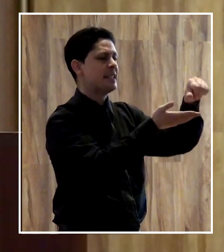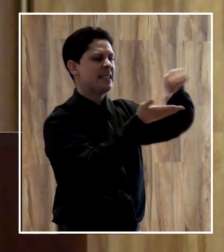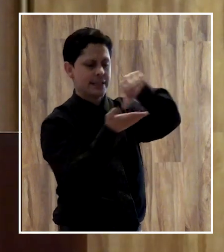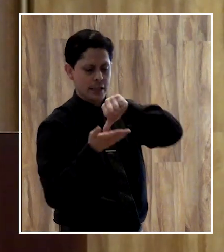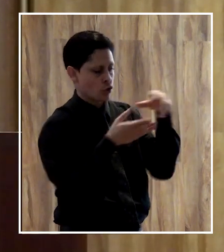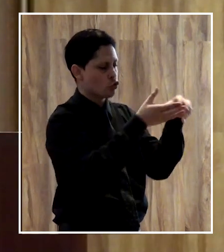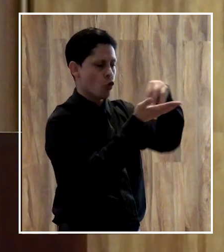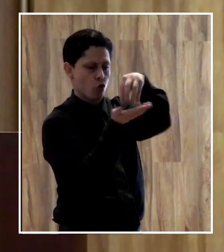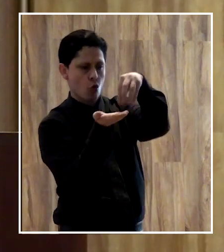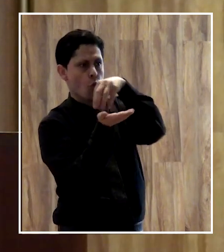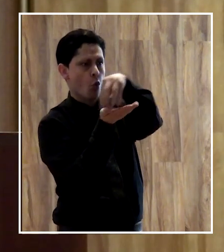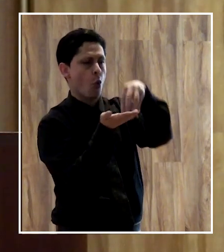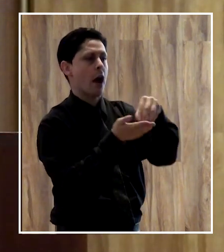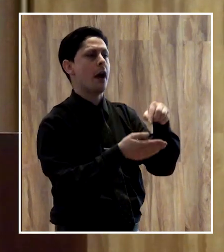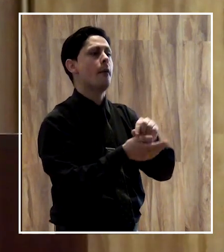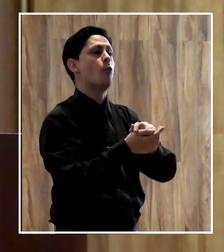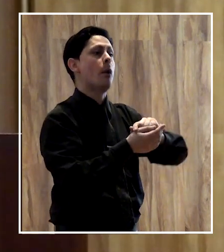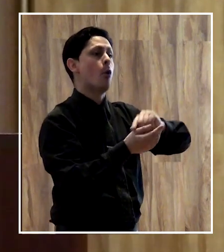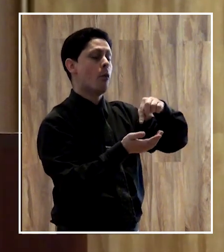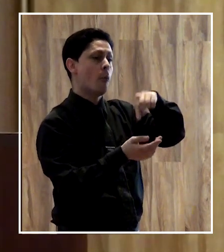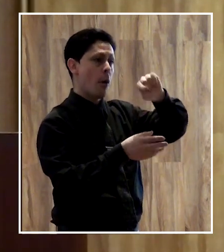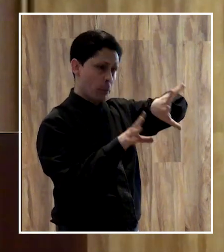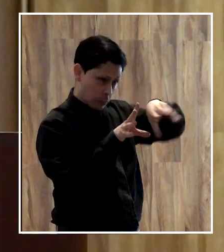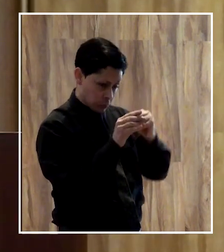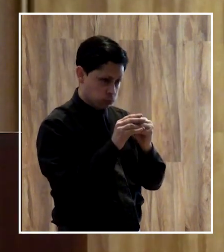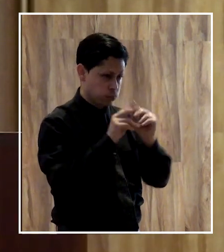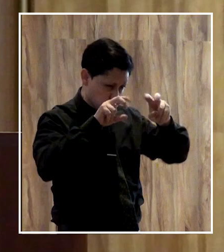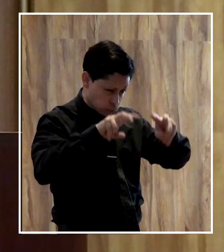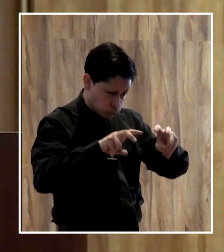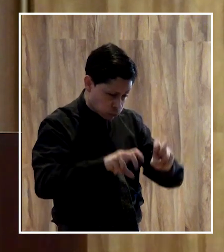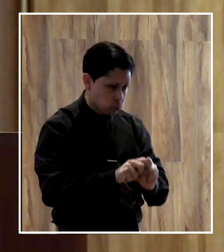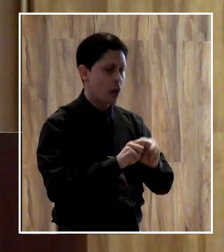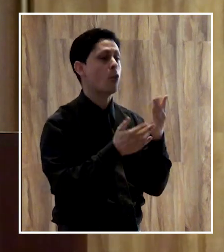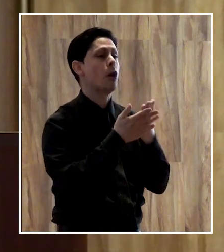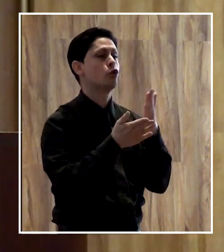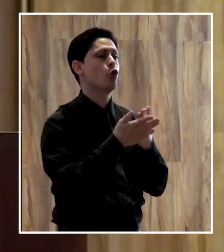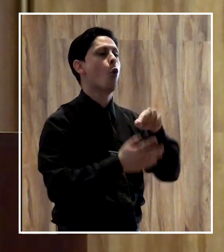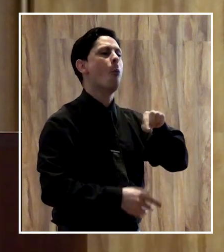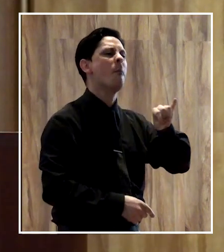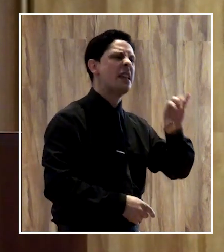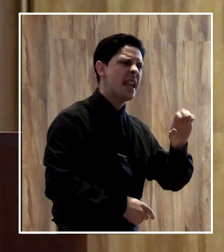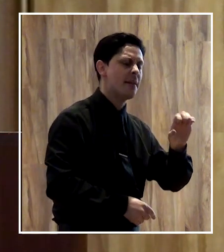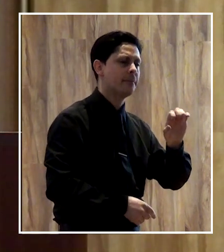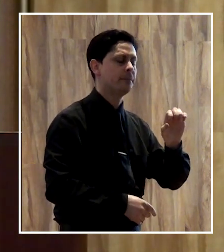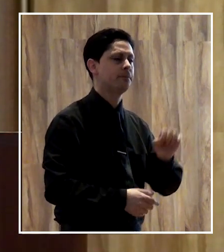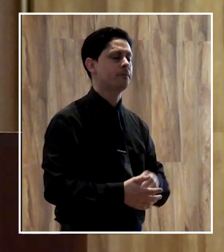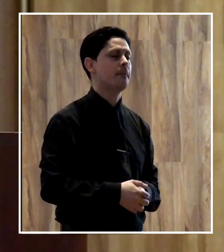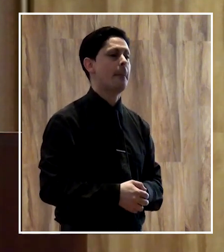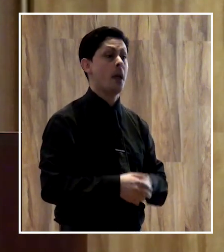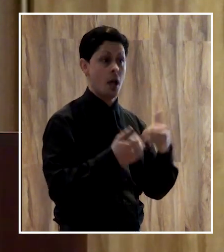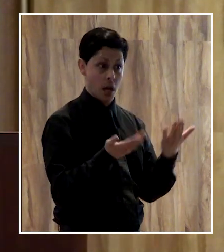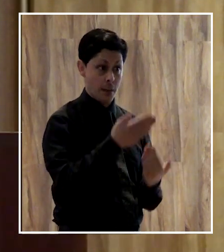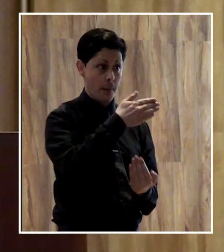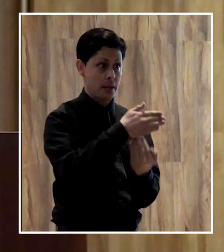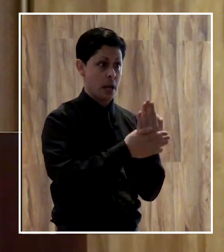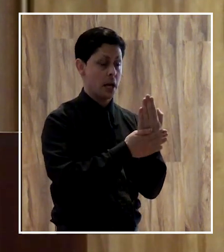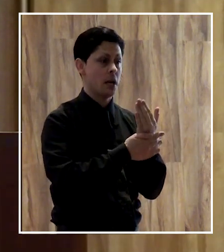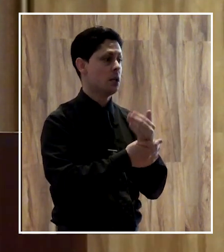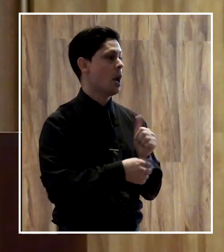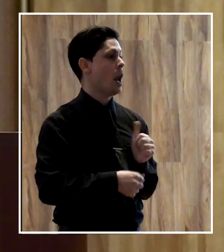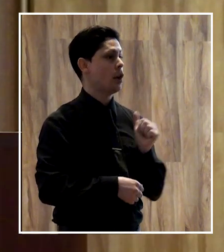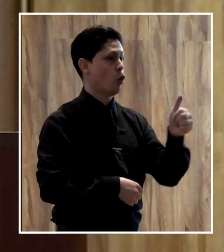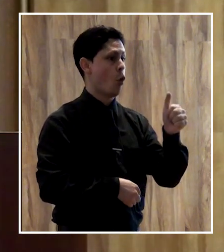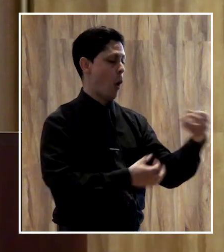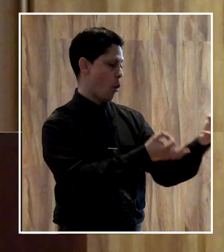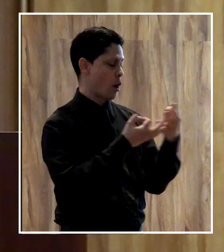centros especializados, como el Programa Interdisciplinario de Investigaciones en Educación, PIE. Esta mañana,